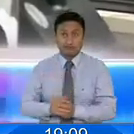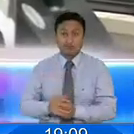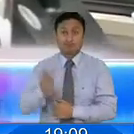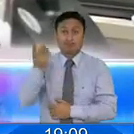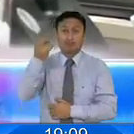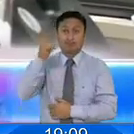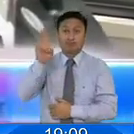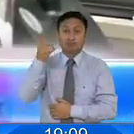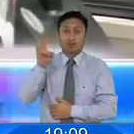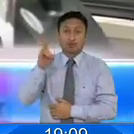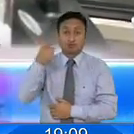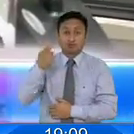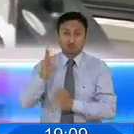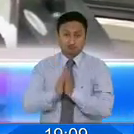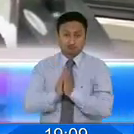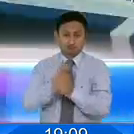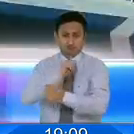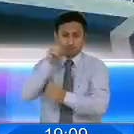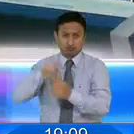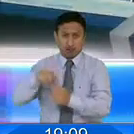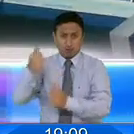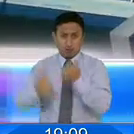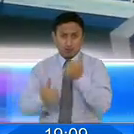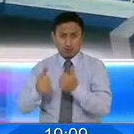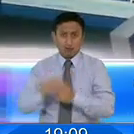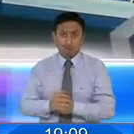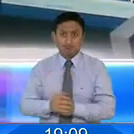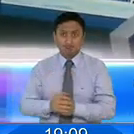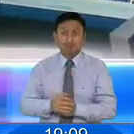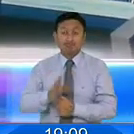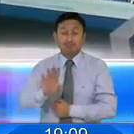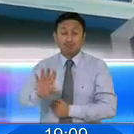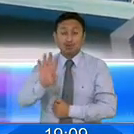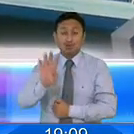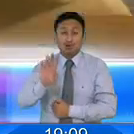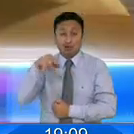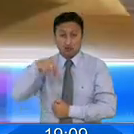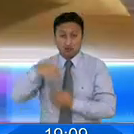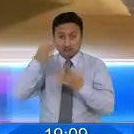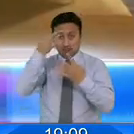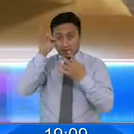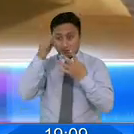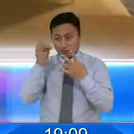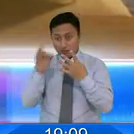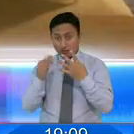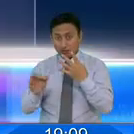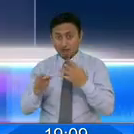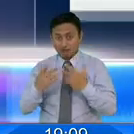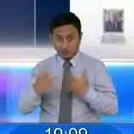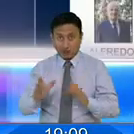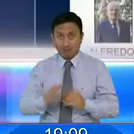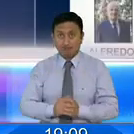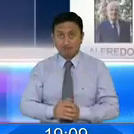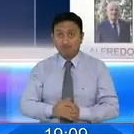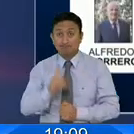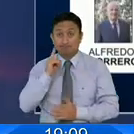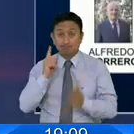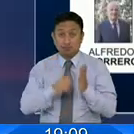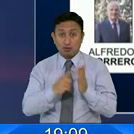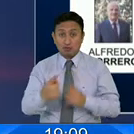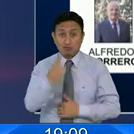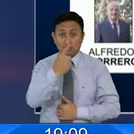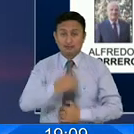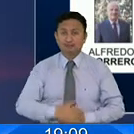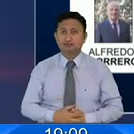17 binomios solicitaron la inscripción de sus aspirantes. Solo 4 cumplieron con los requisitos y están calificados. La Alianza Creo, Partido